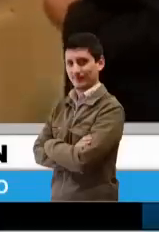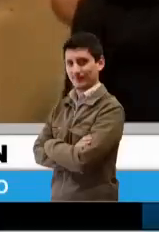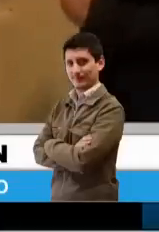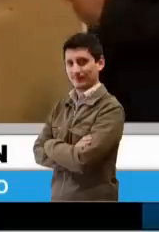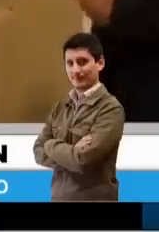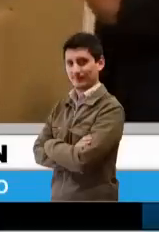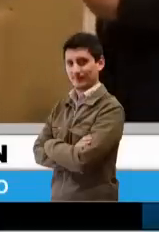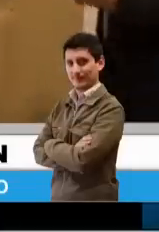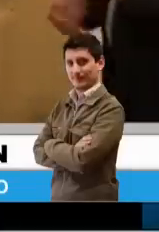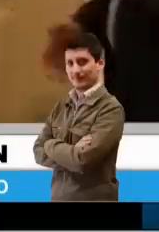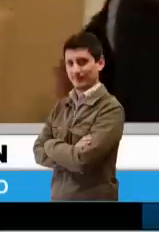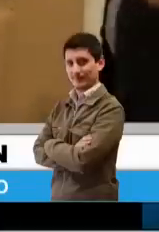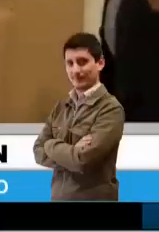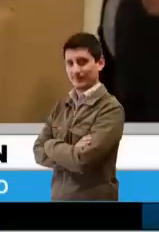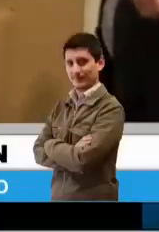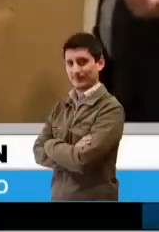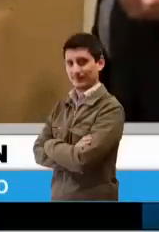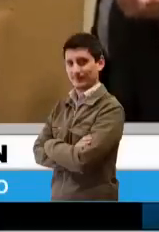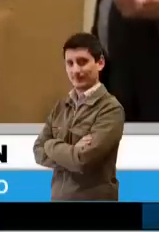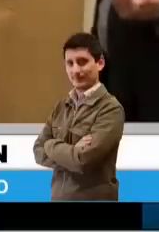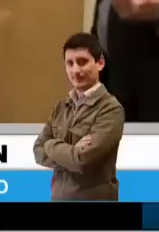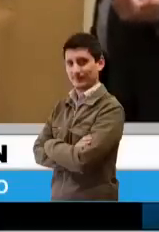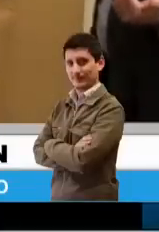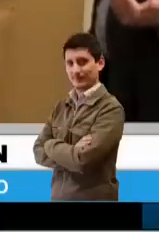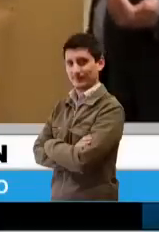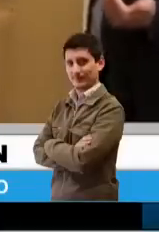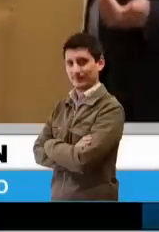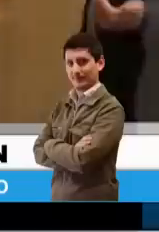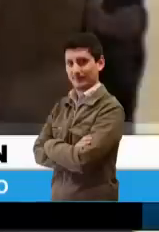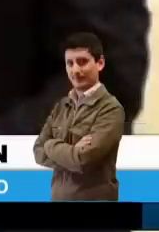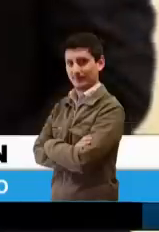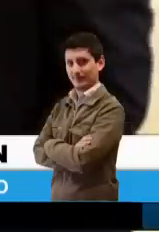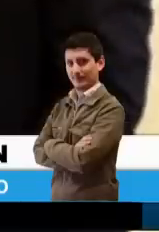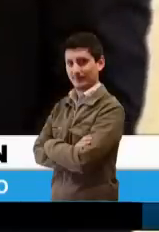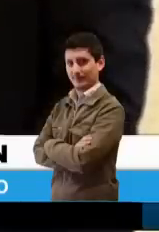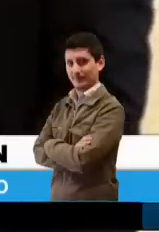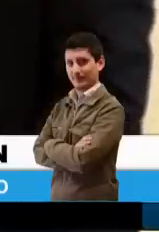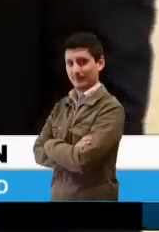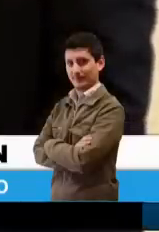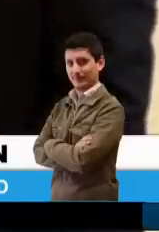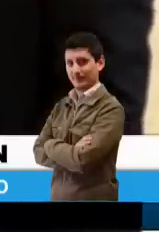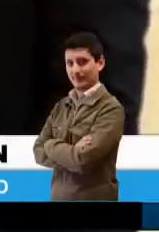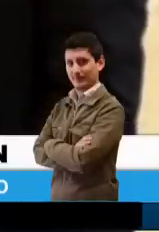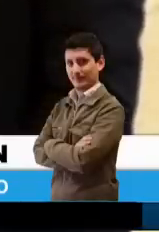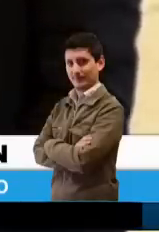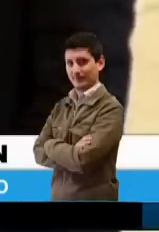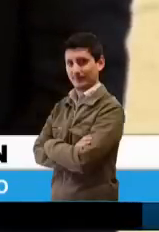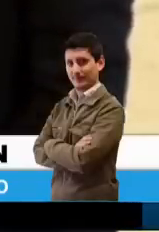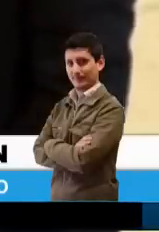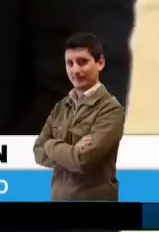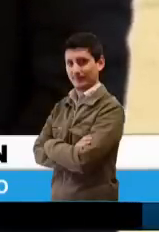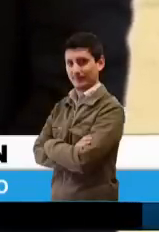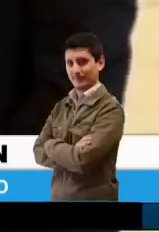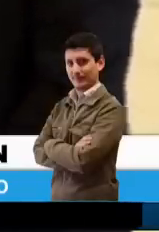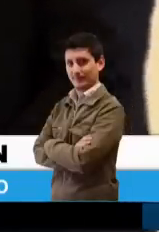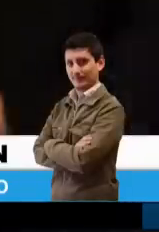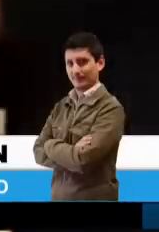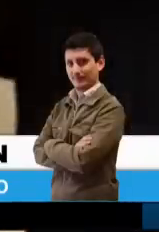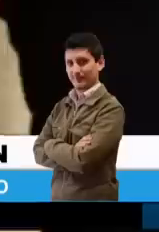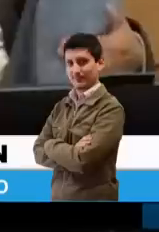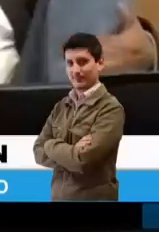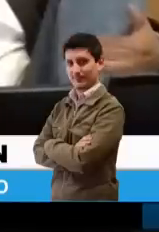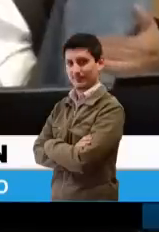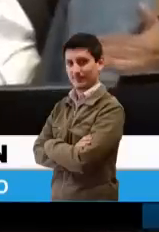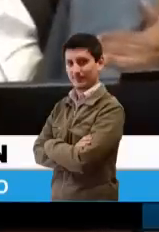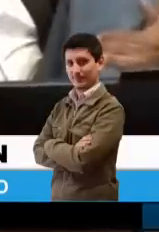contigo. Sí, por cierto, vamos a ver cómo toma forma la conversación en el Senado. No se olviden de los impuestos verdes, del royalty minero. Por ahí